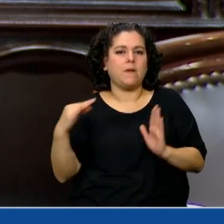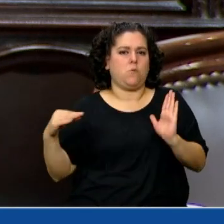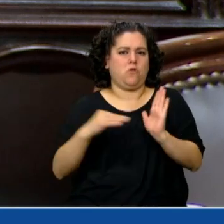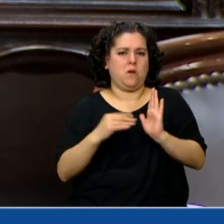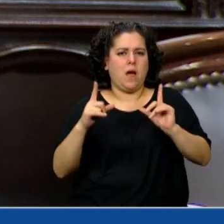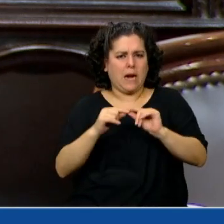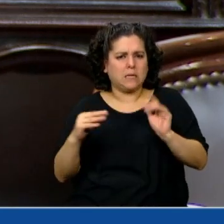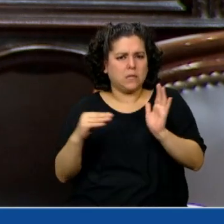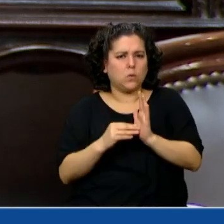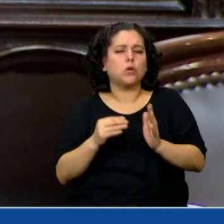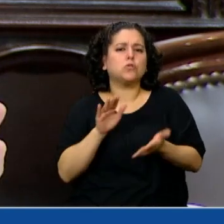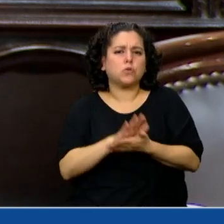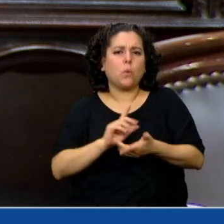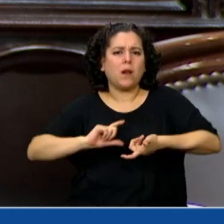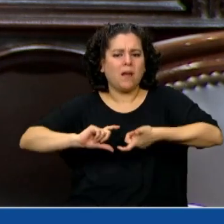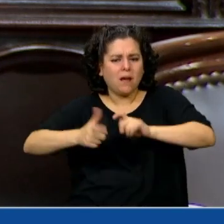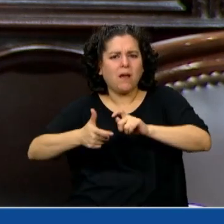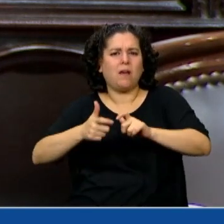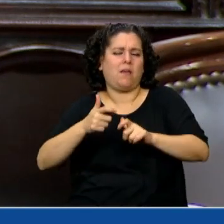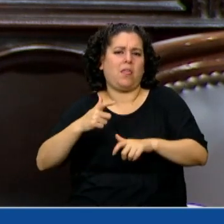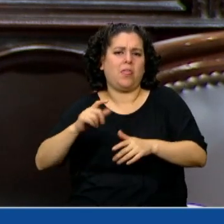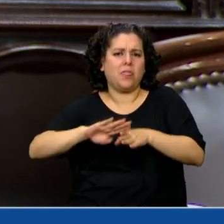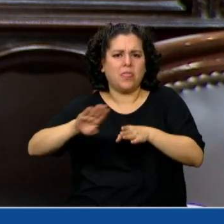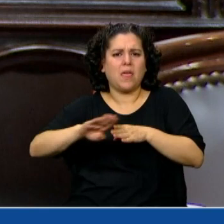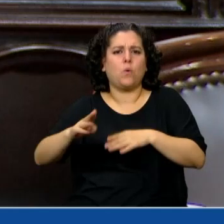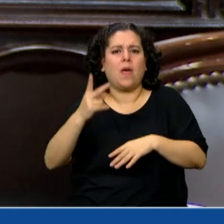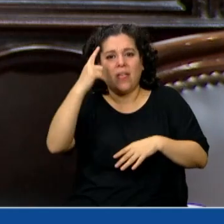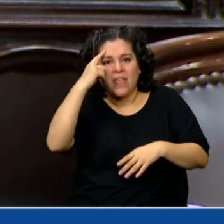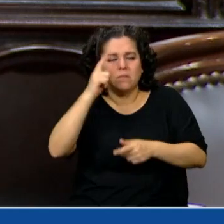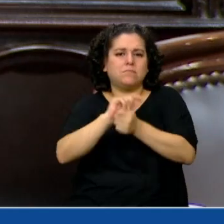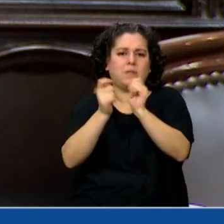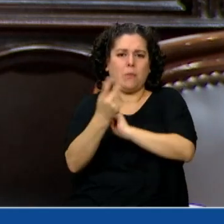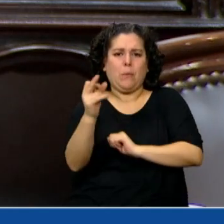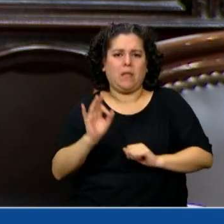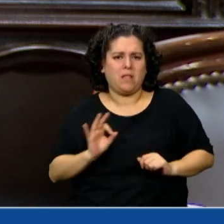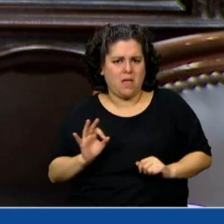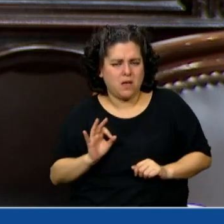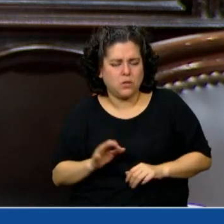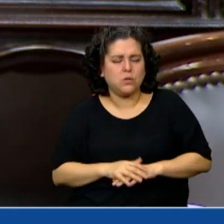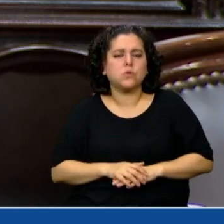artículo de refinanciar la deuda por de 10 a 20 años, como se dijo, pero es importante